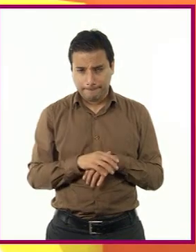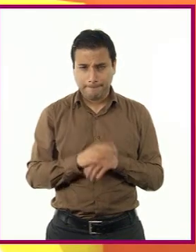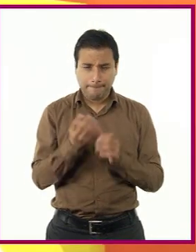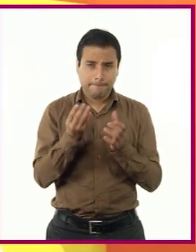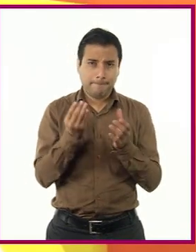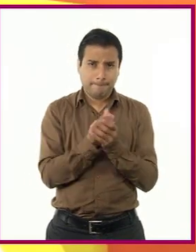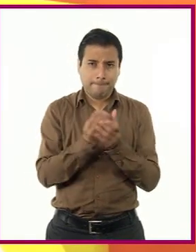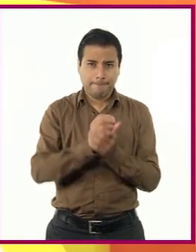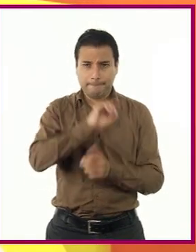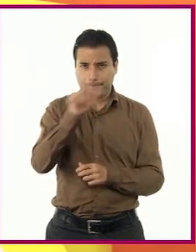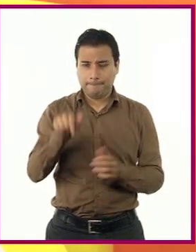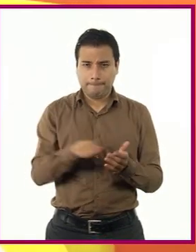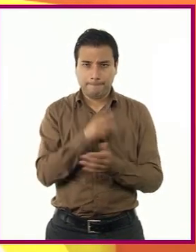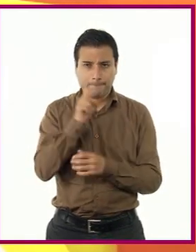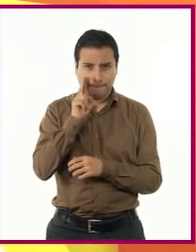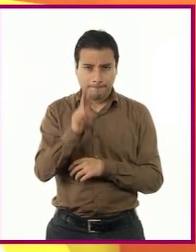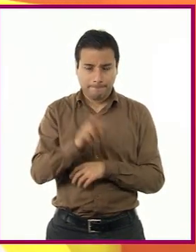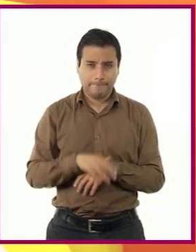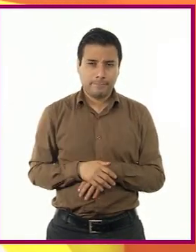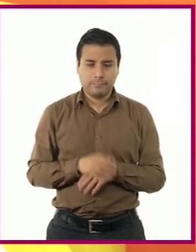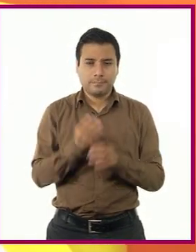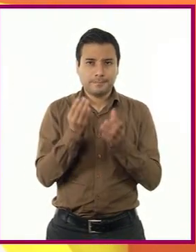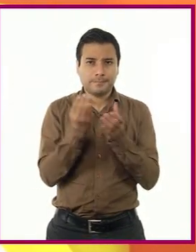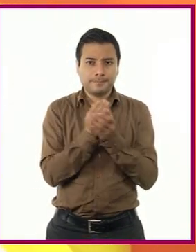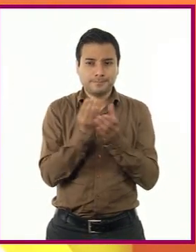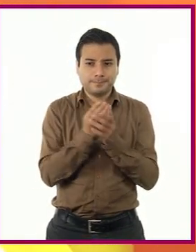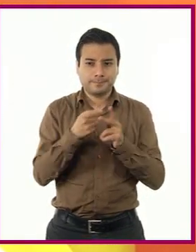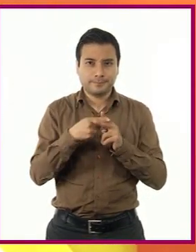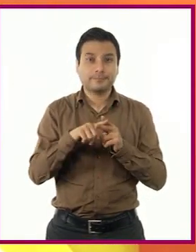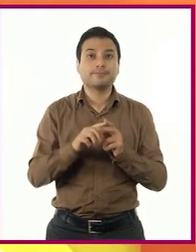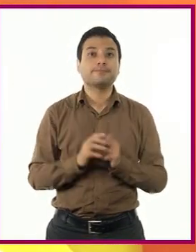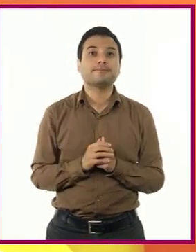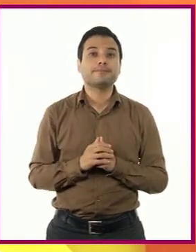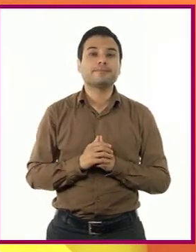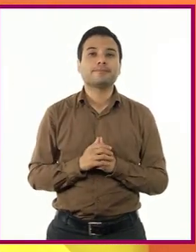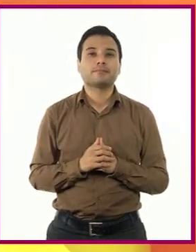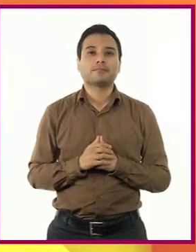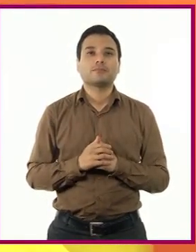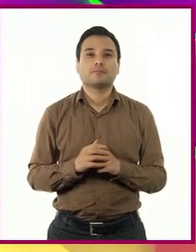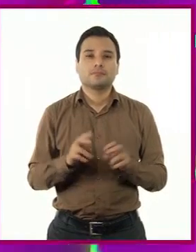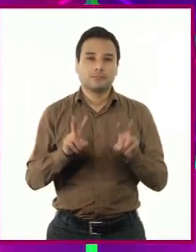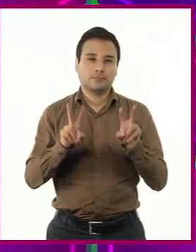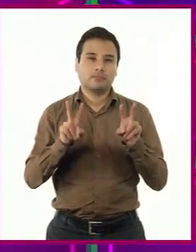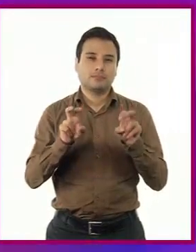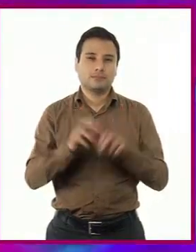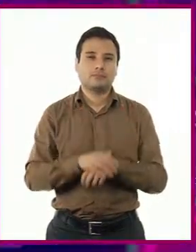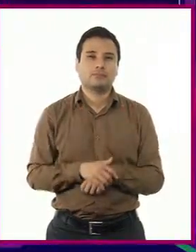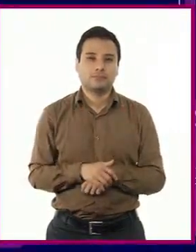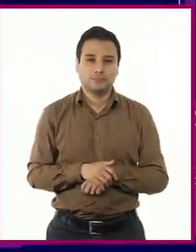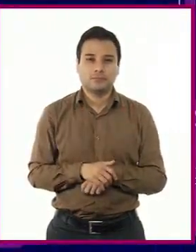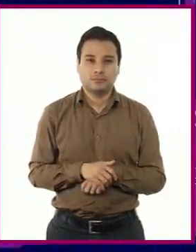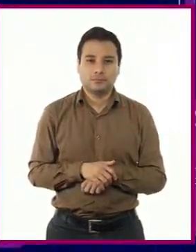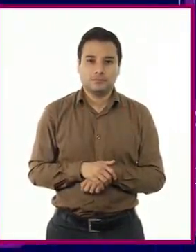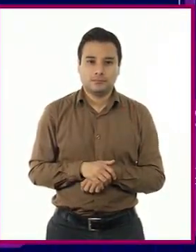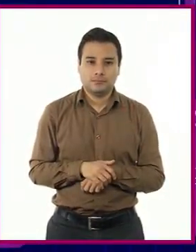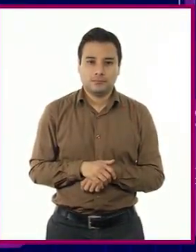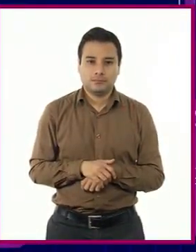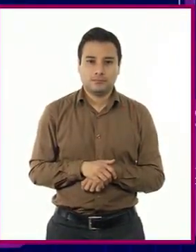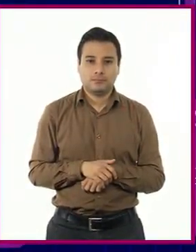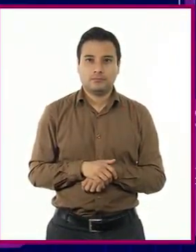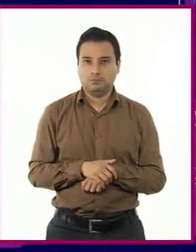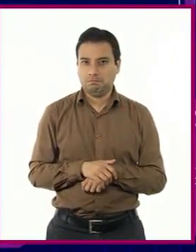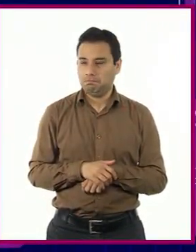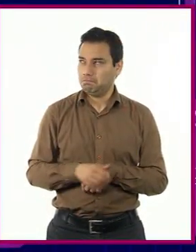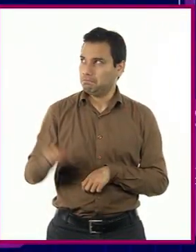tarde. Para comenzar con nuestra sesión, recordaremos los criterios de congruencia de los triángulos como sigue.